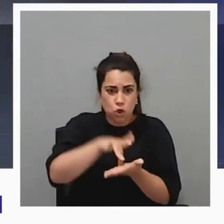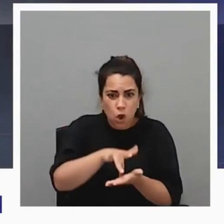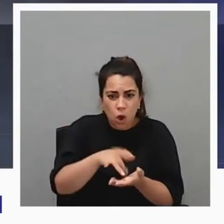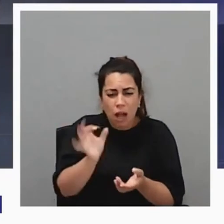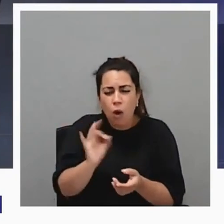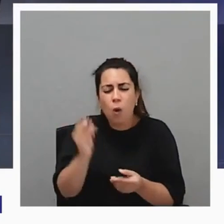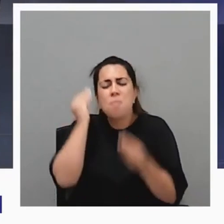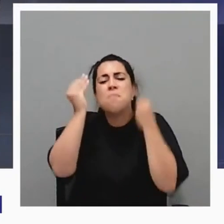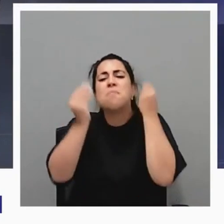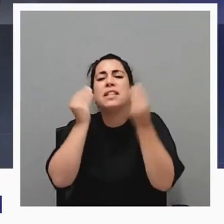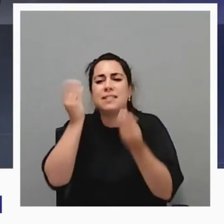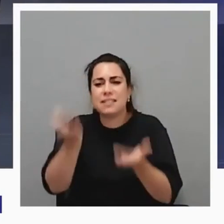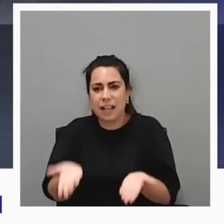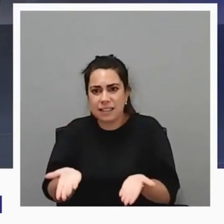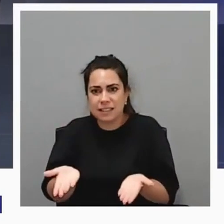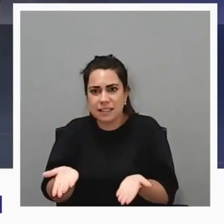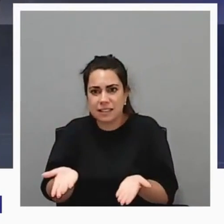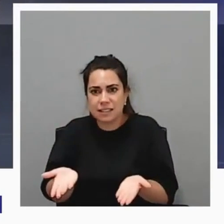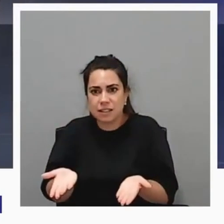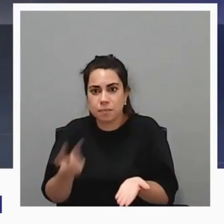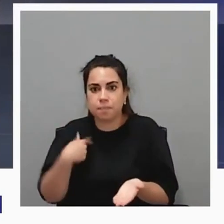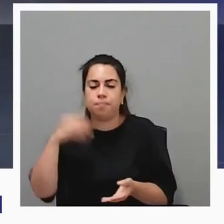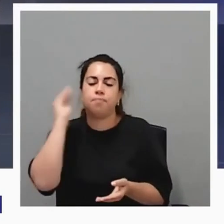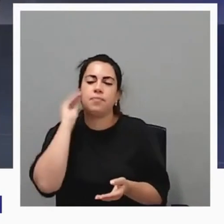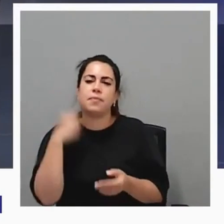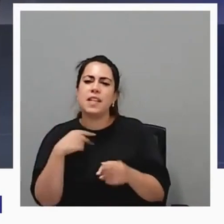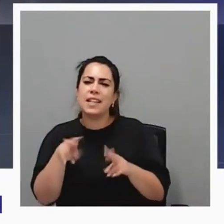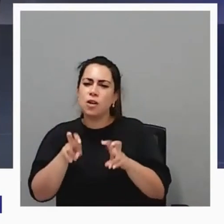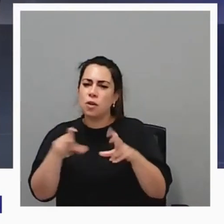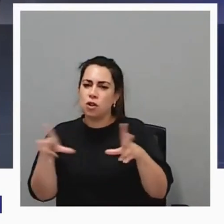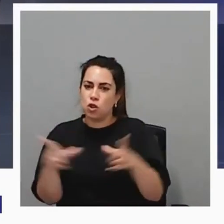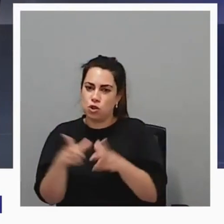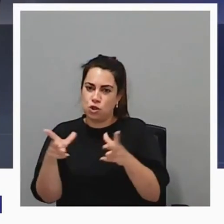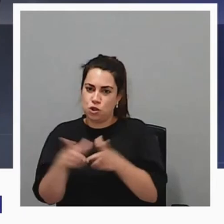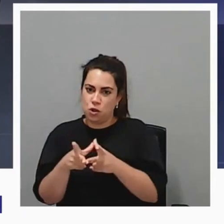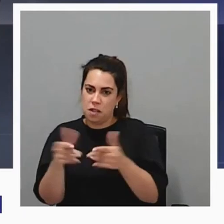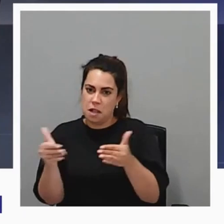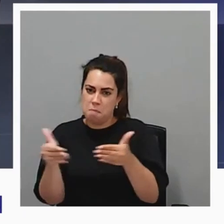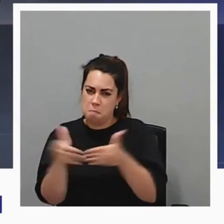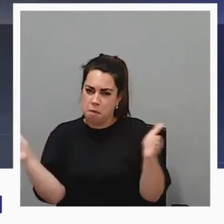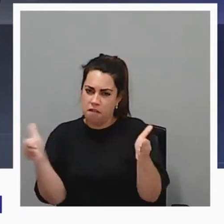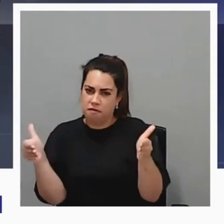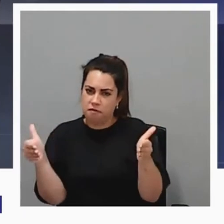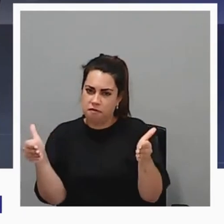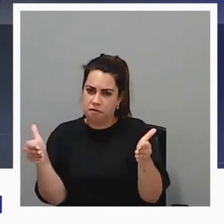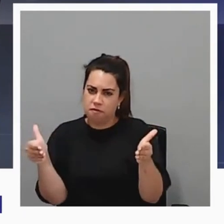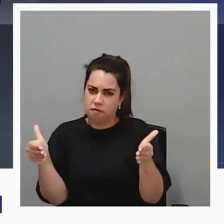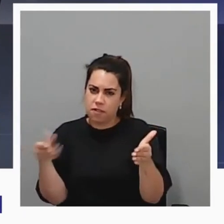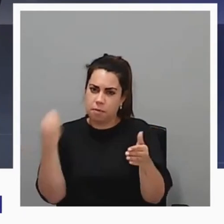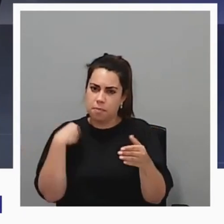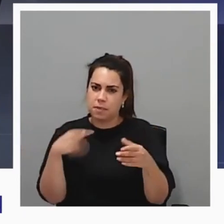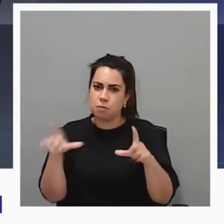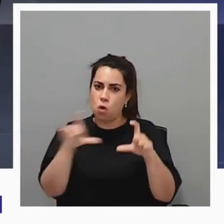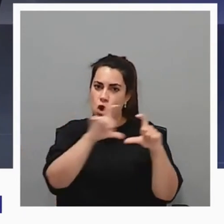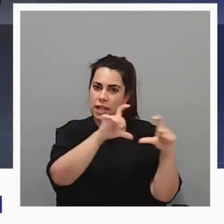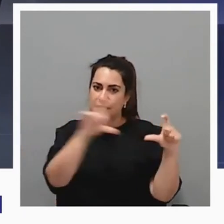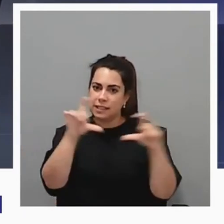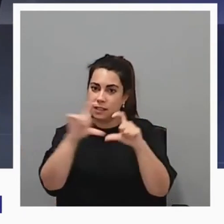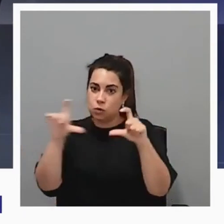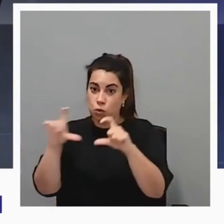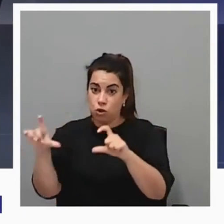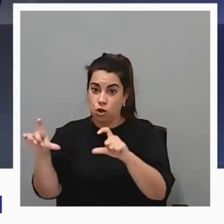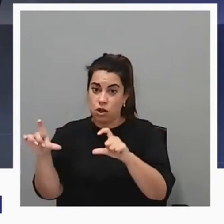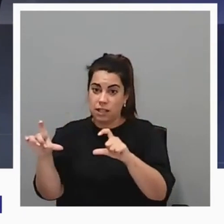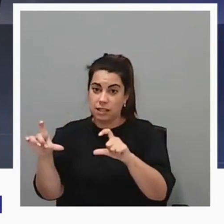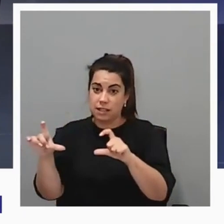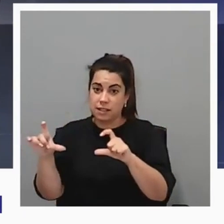Yo creo que la innovación social aparece cuando las instituciones existentes